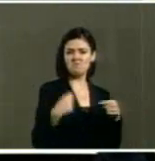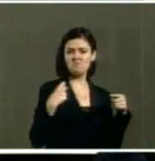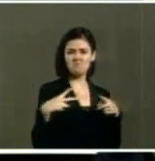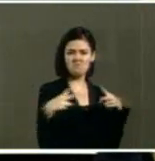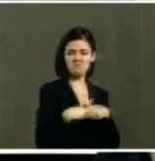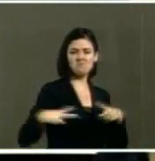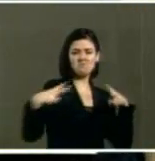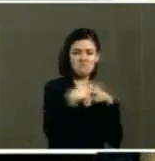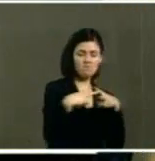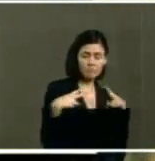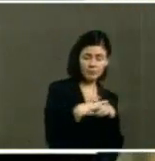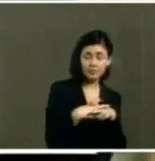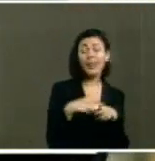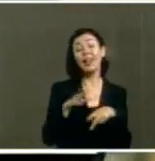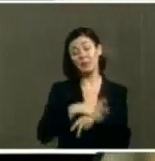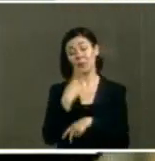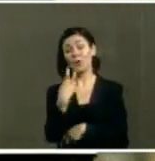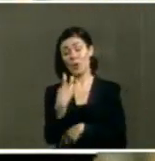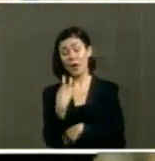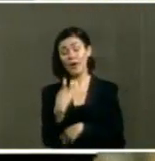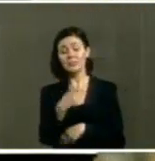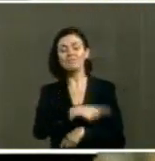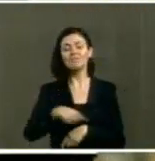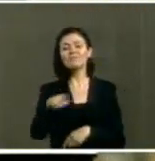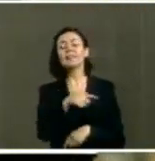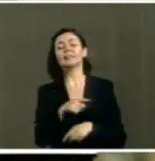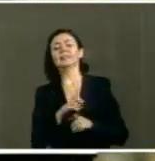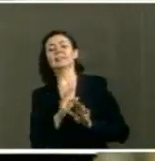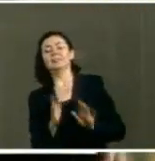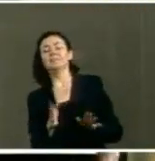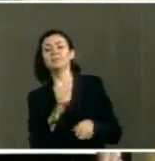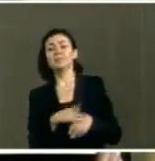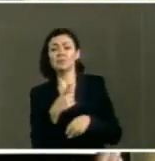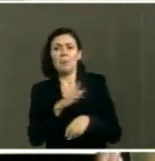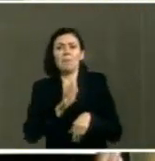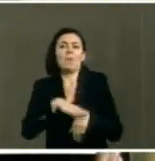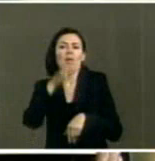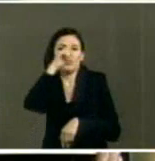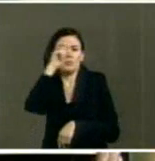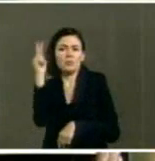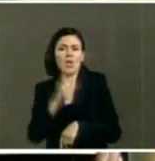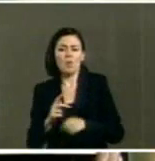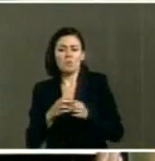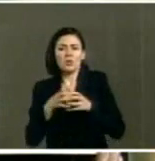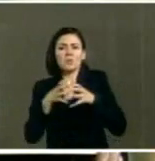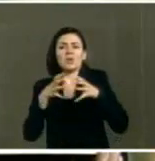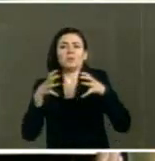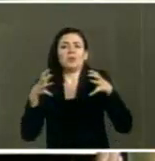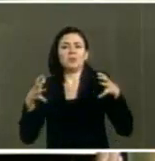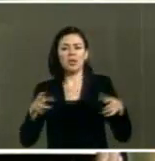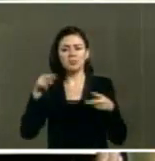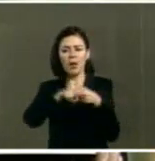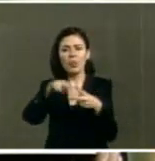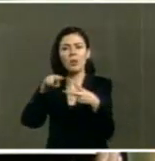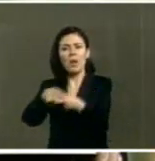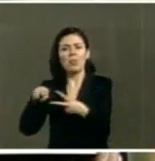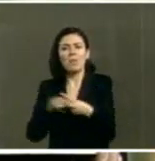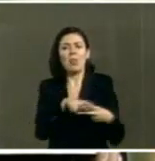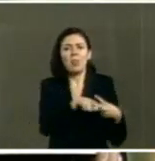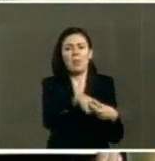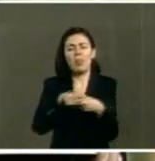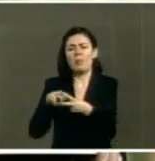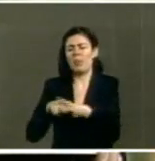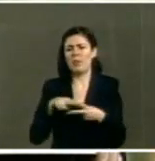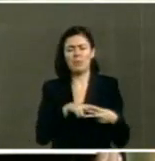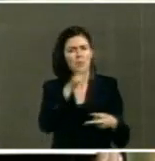intestina explica, por ejemplo, en buena parte, el preocupante incremento de los homicidios violentos en 2010 y 2011,